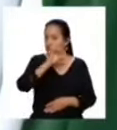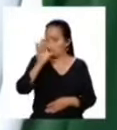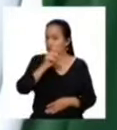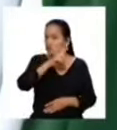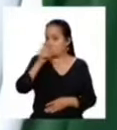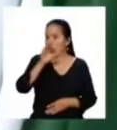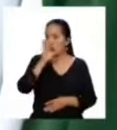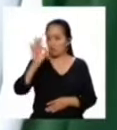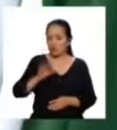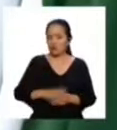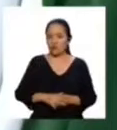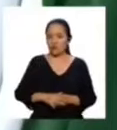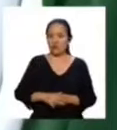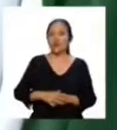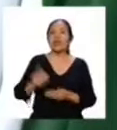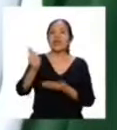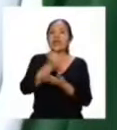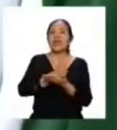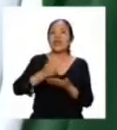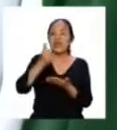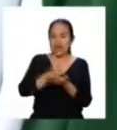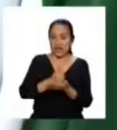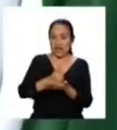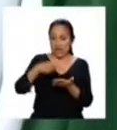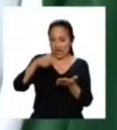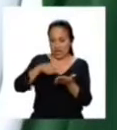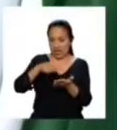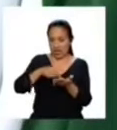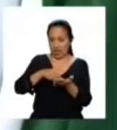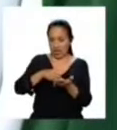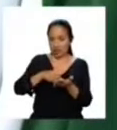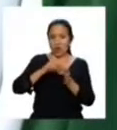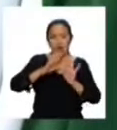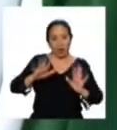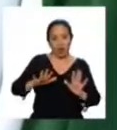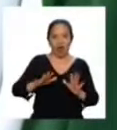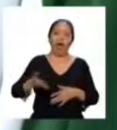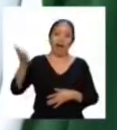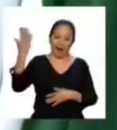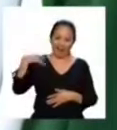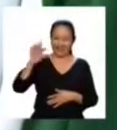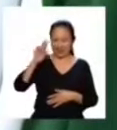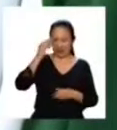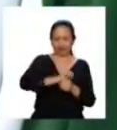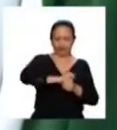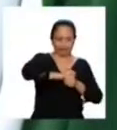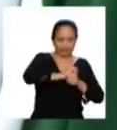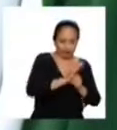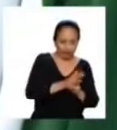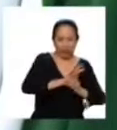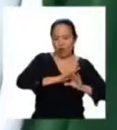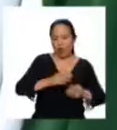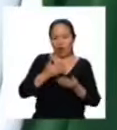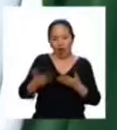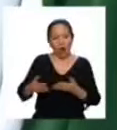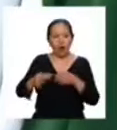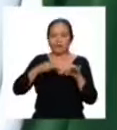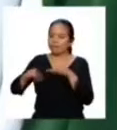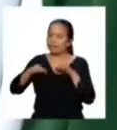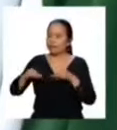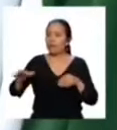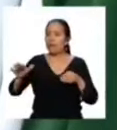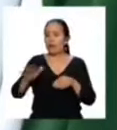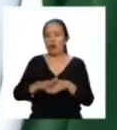lado, la ciudad recupera su actividad económica después de la pandemia. La inversión extranjera